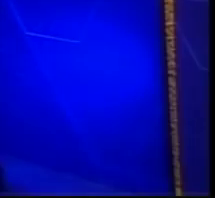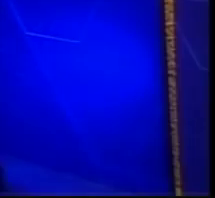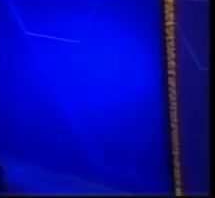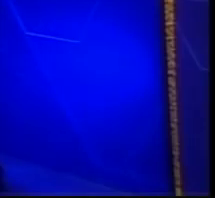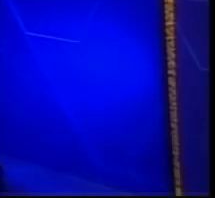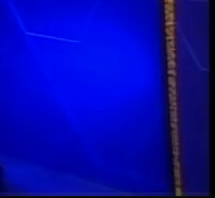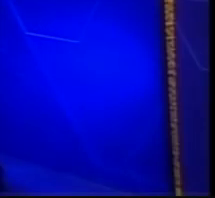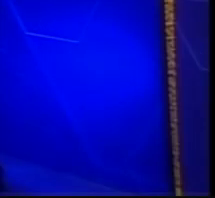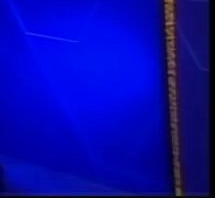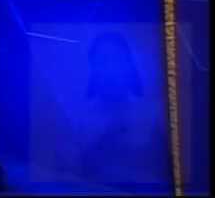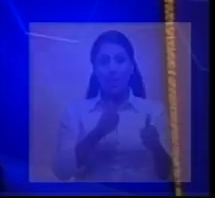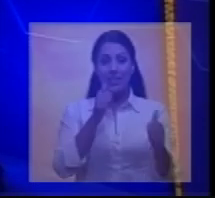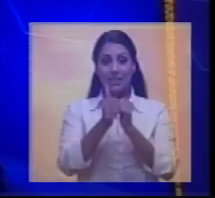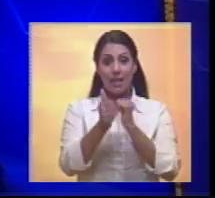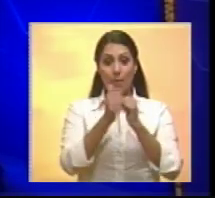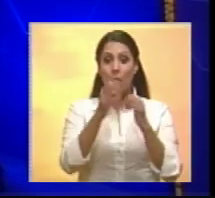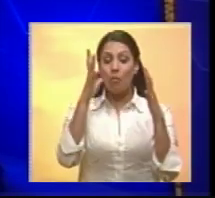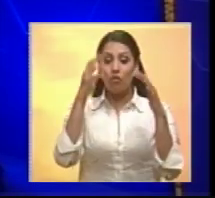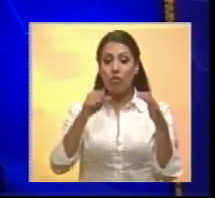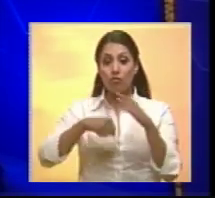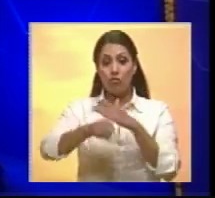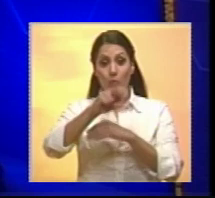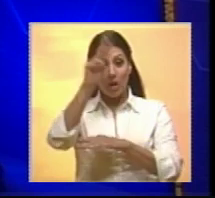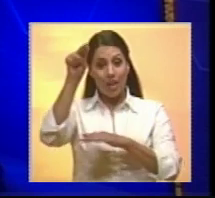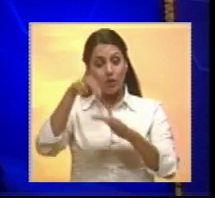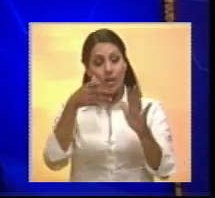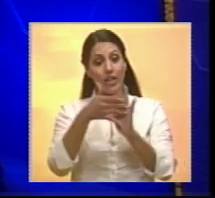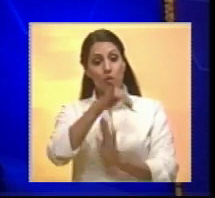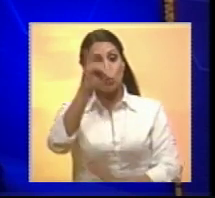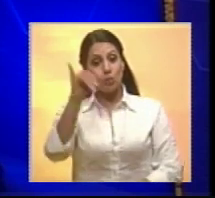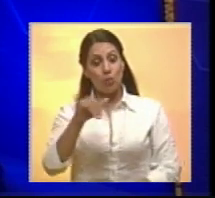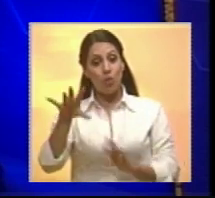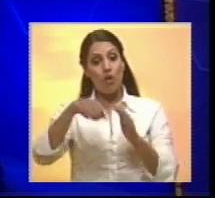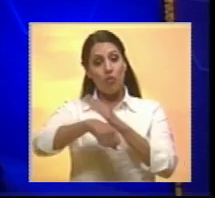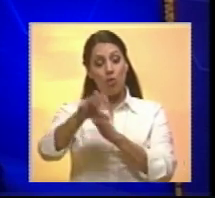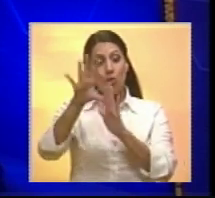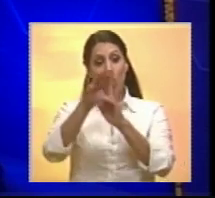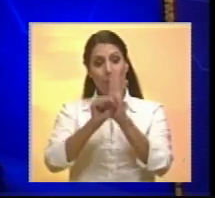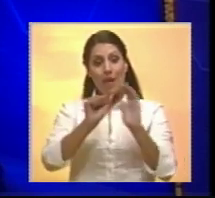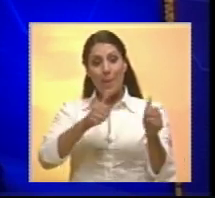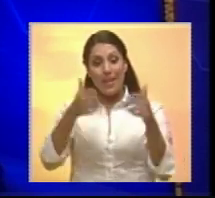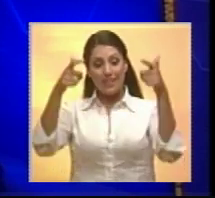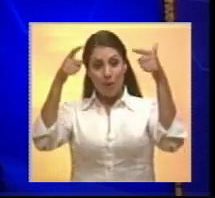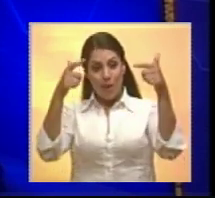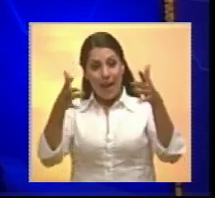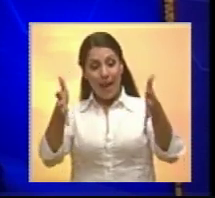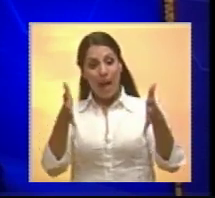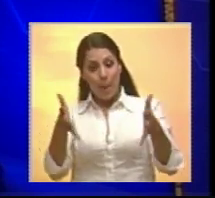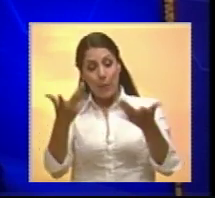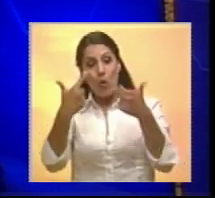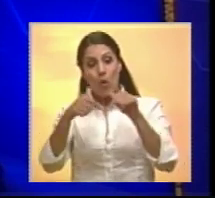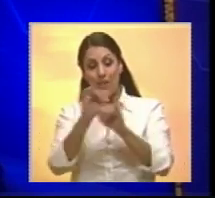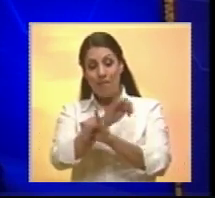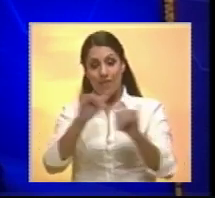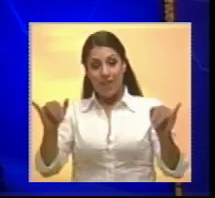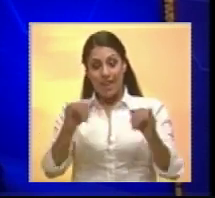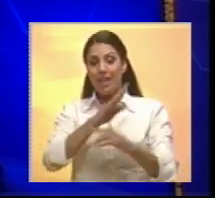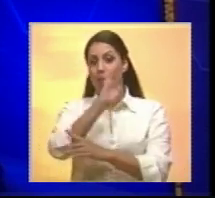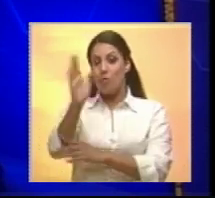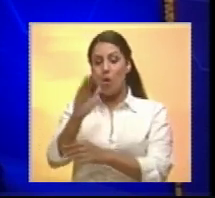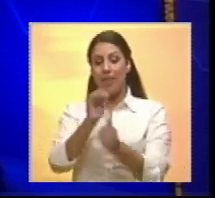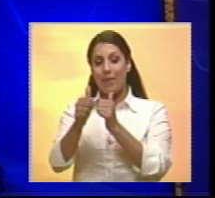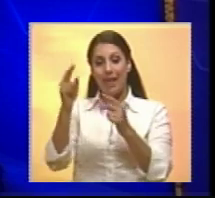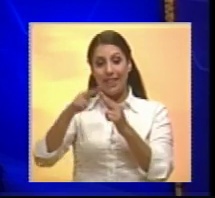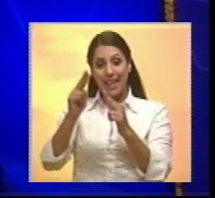Amigas y amigos, iniciamos los deportes con fútbol nacional, y es que el Zulia Fútbol Club se coronó este miércoles campeón del torneo Clausura tras vencer al